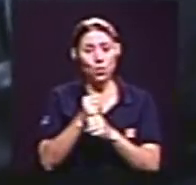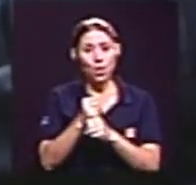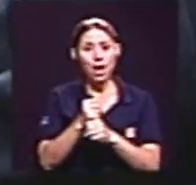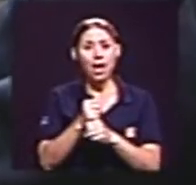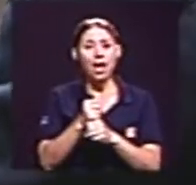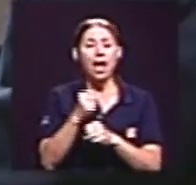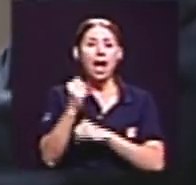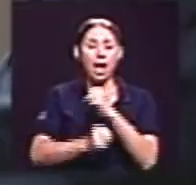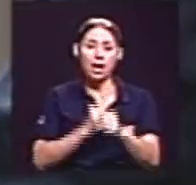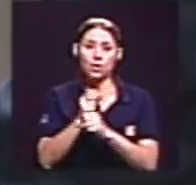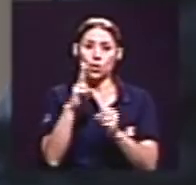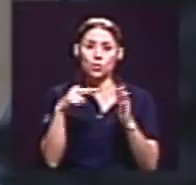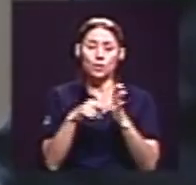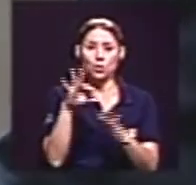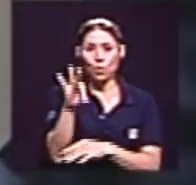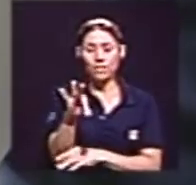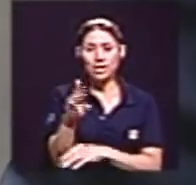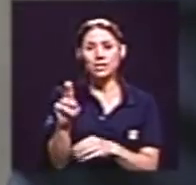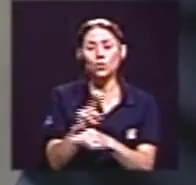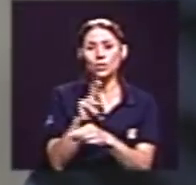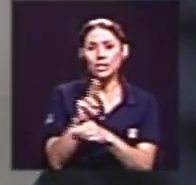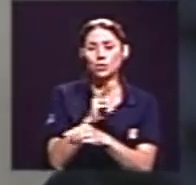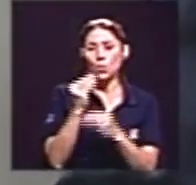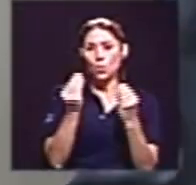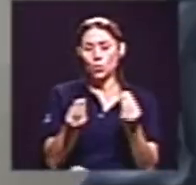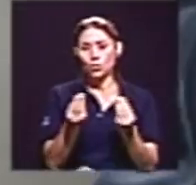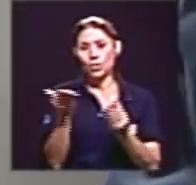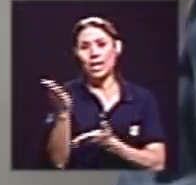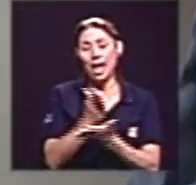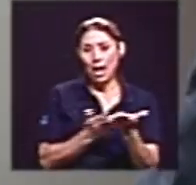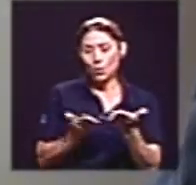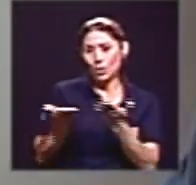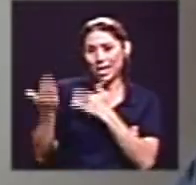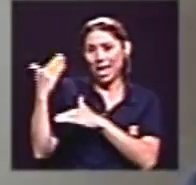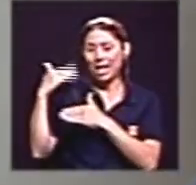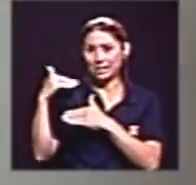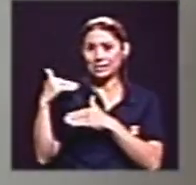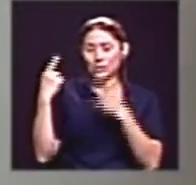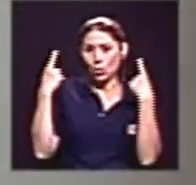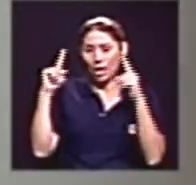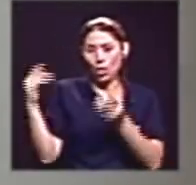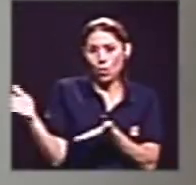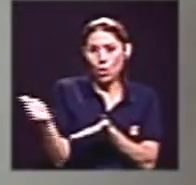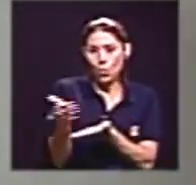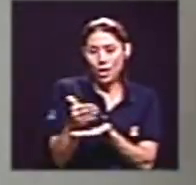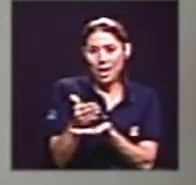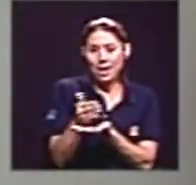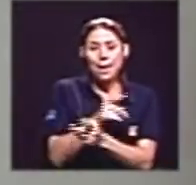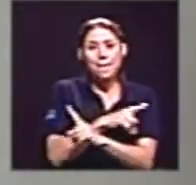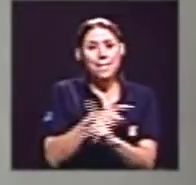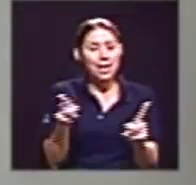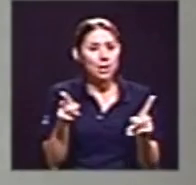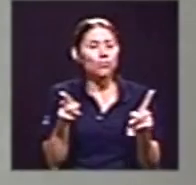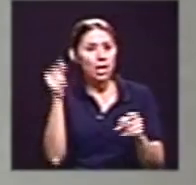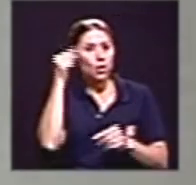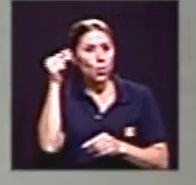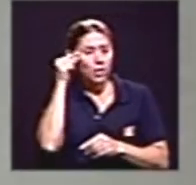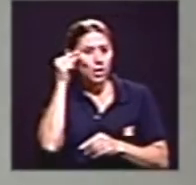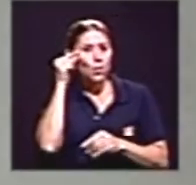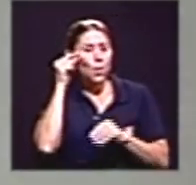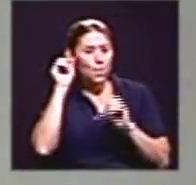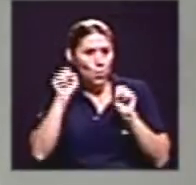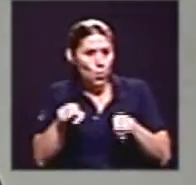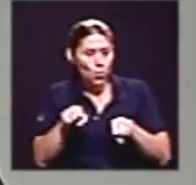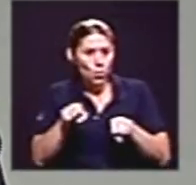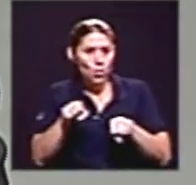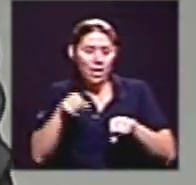mucho de un espacio que se había logrado acumular en los años de bonanza y el gobierno pudo entrar muy agresivamente a apoyar una